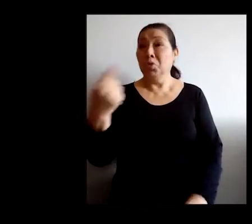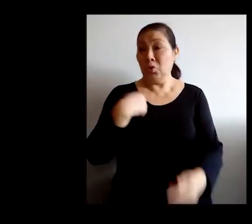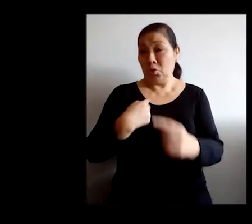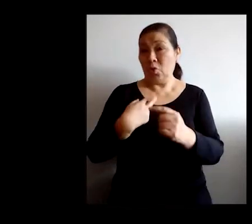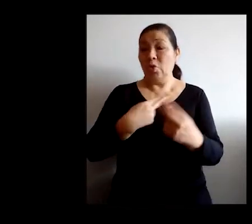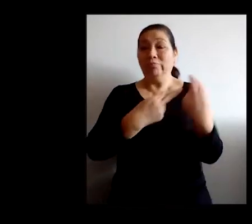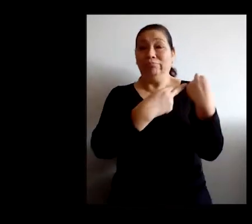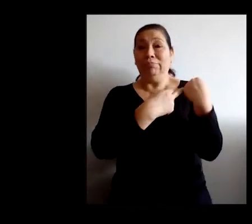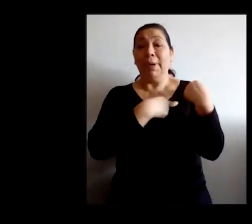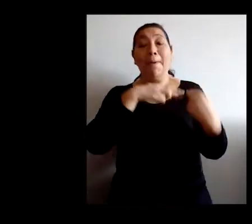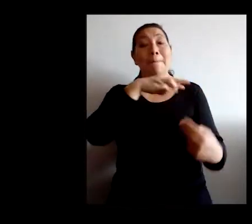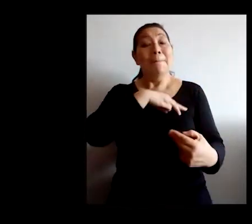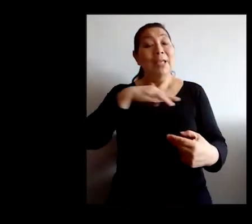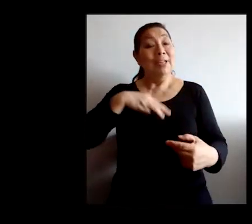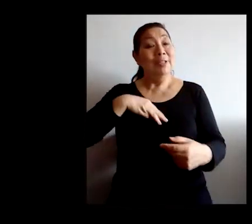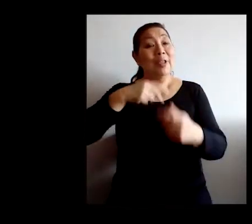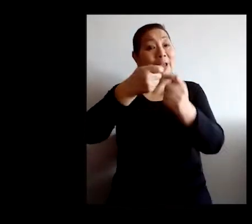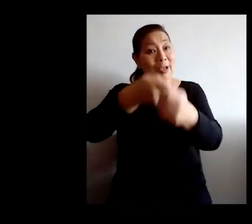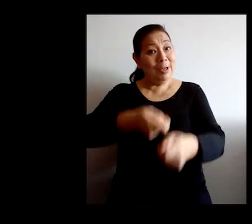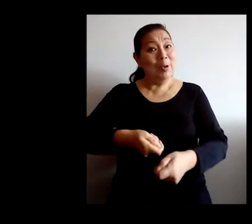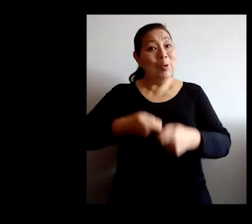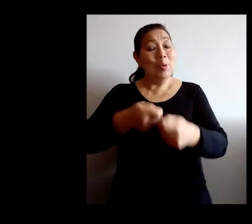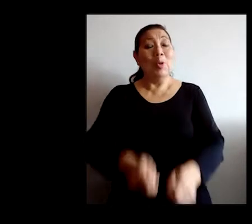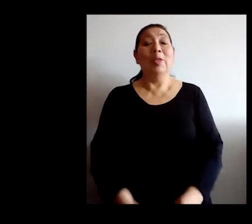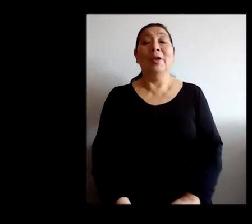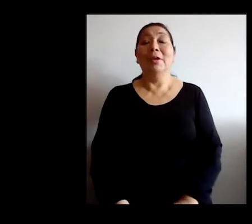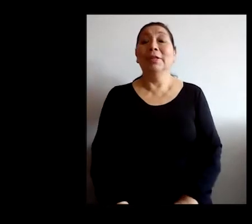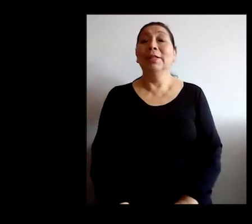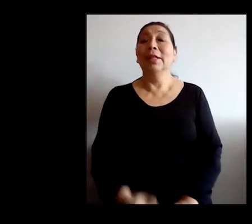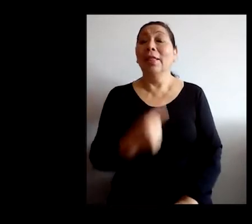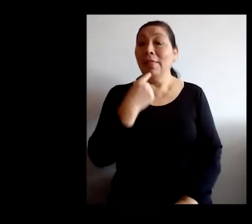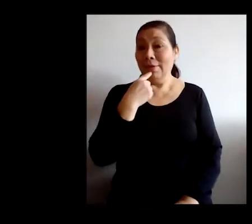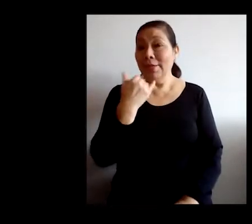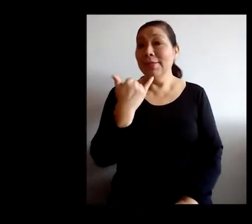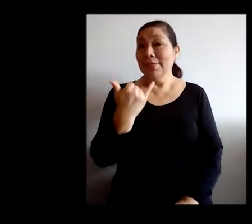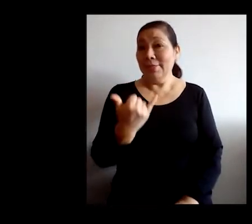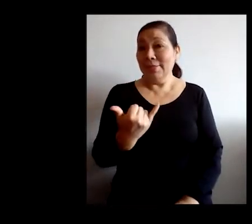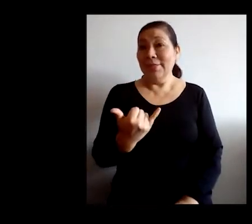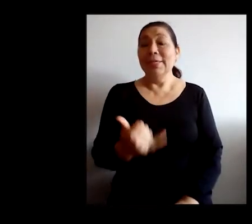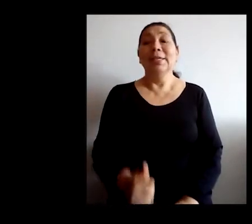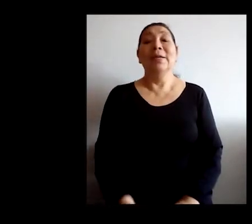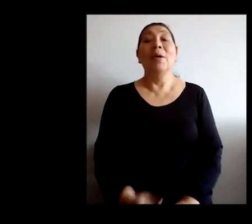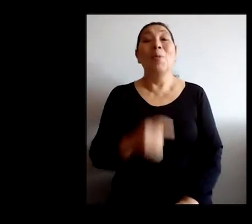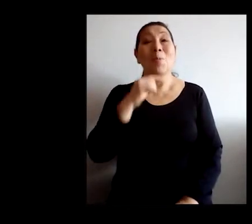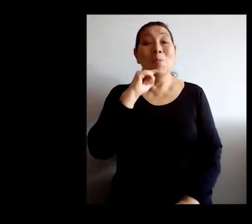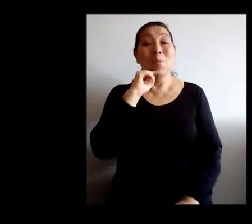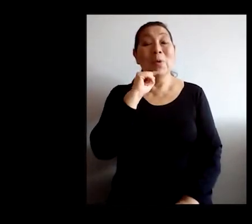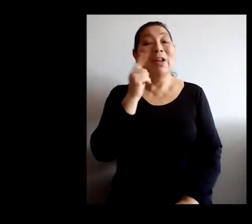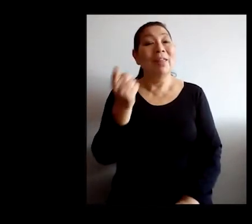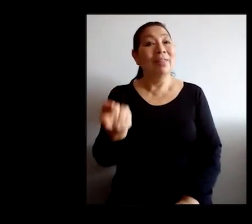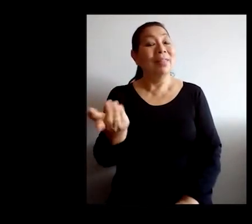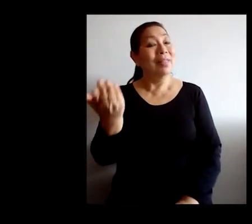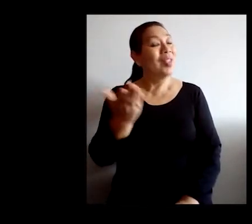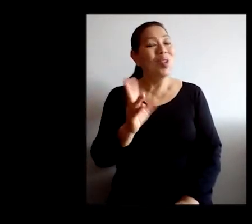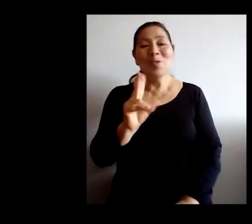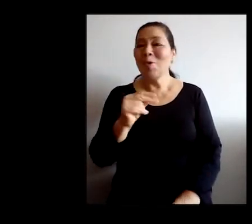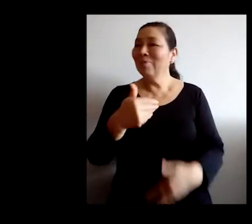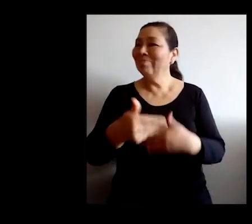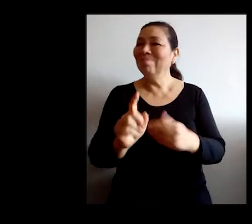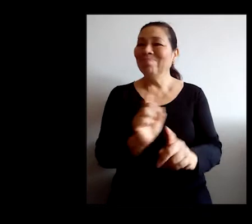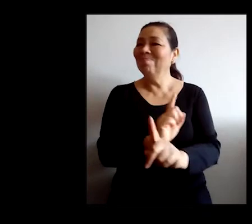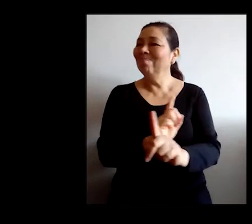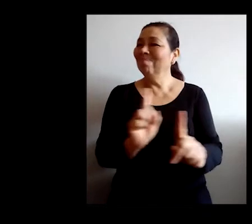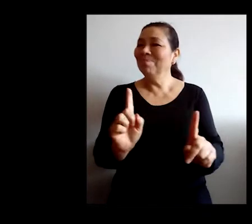Vengo en representación del Ministerio de Agricultura y nuestra posición en este caso es que la demanda debe ser declarada